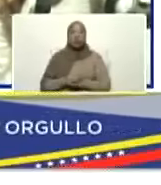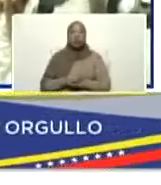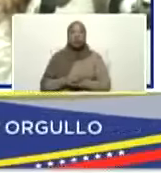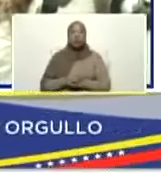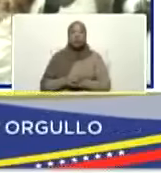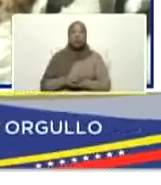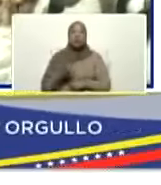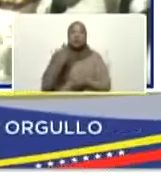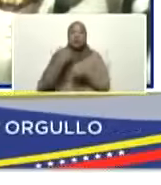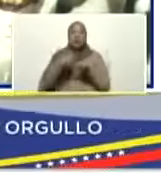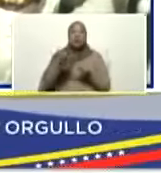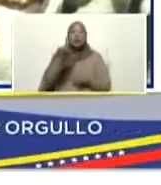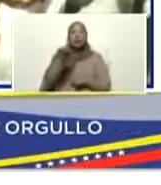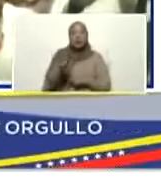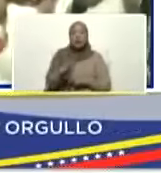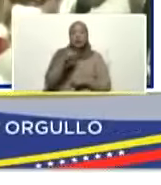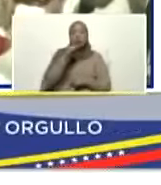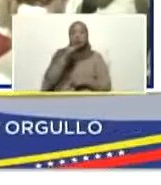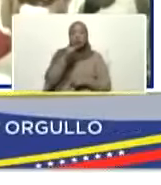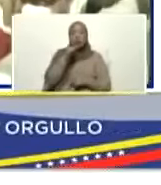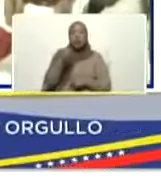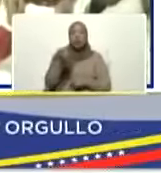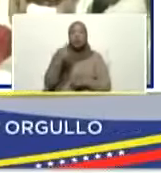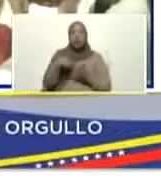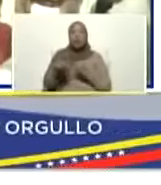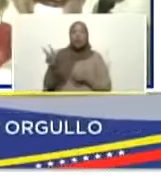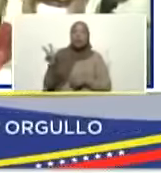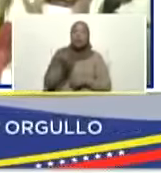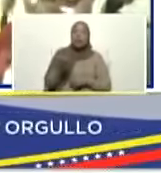sino que viene como con bendiciones